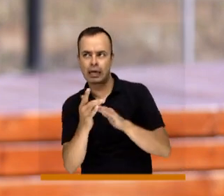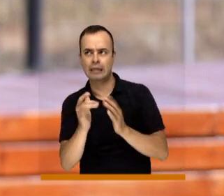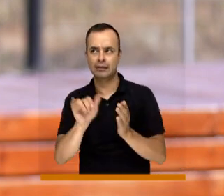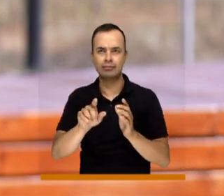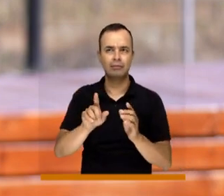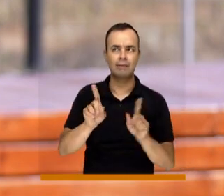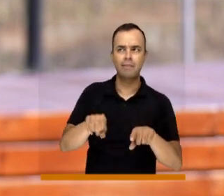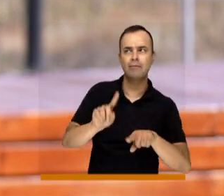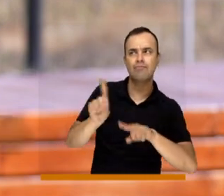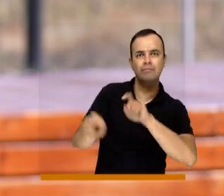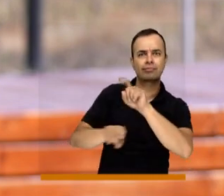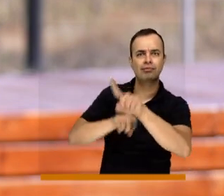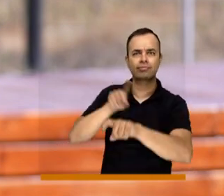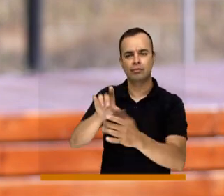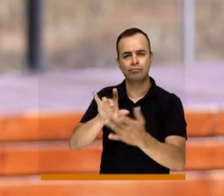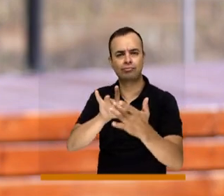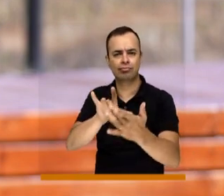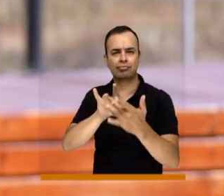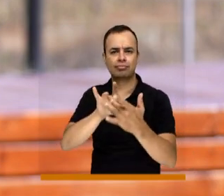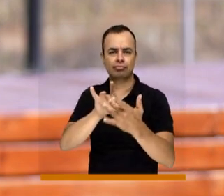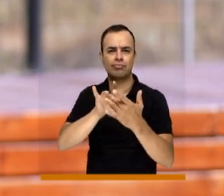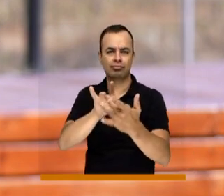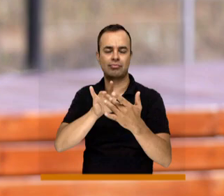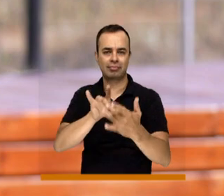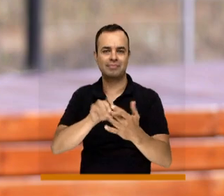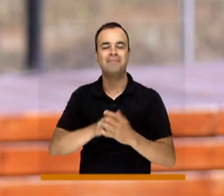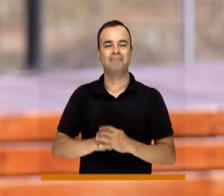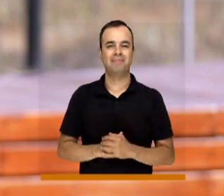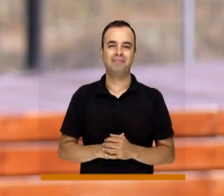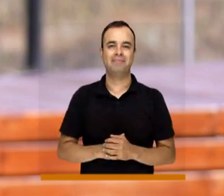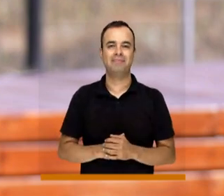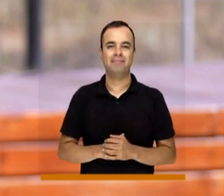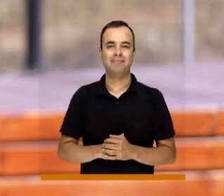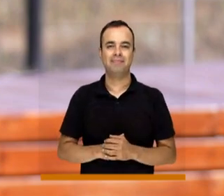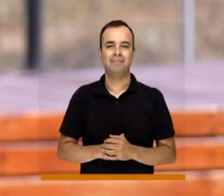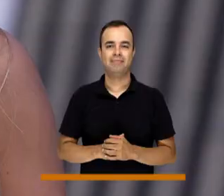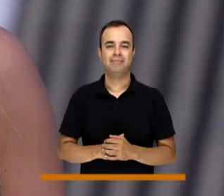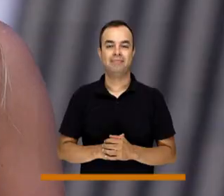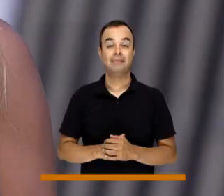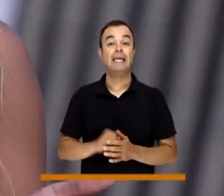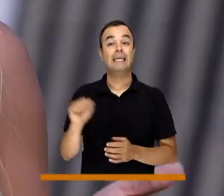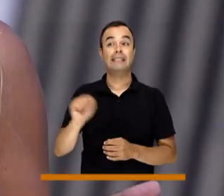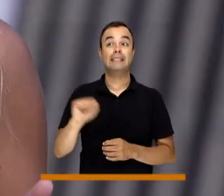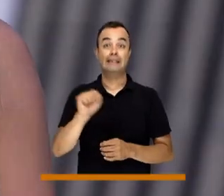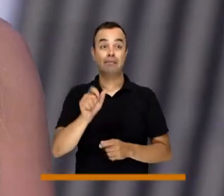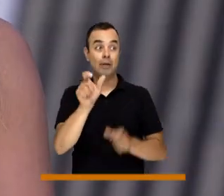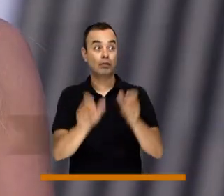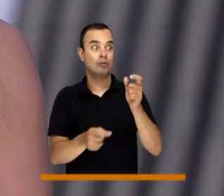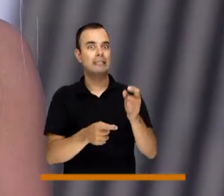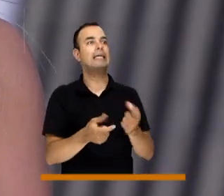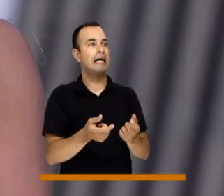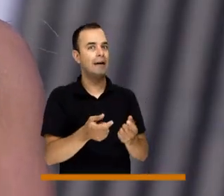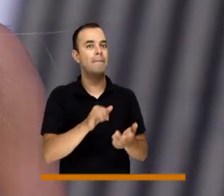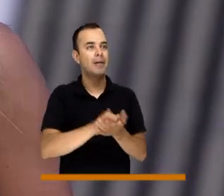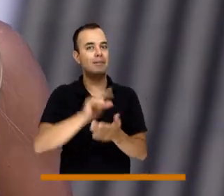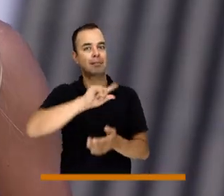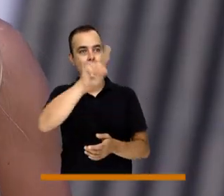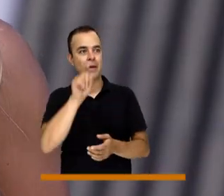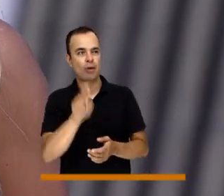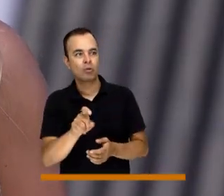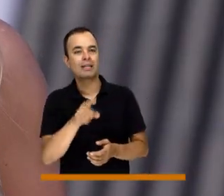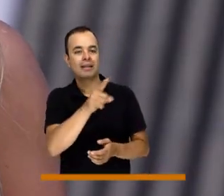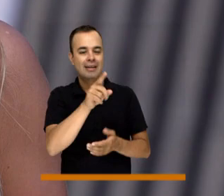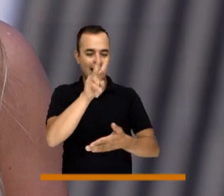redes sociales para que ustedes estén conectados con nosotros en De Frente a la Gente. Así es, más ciudadanos siguen respondiendo